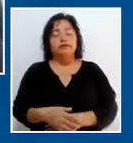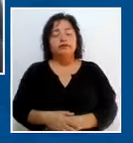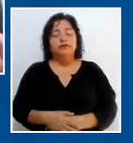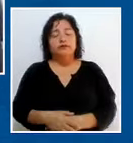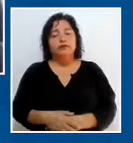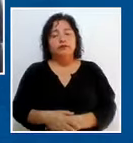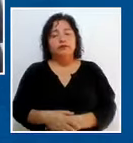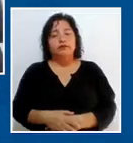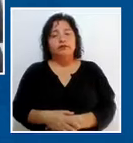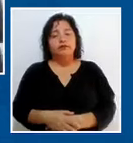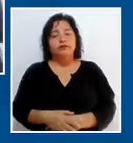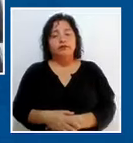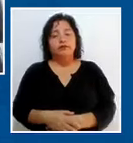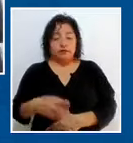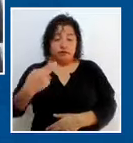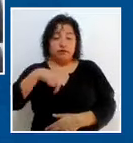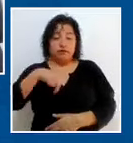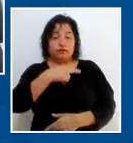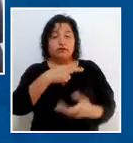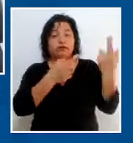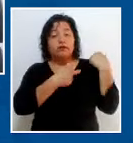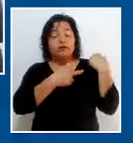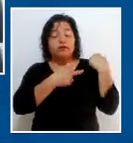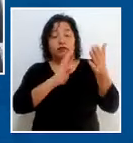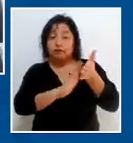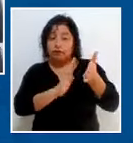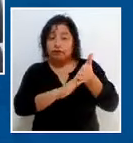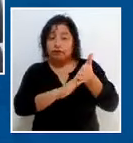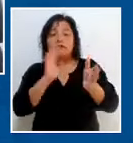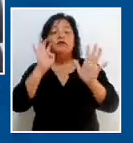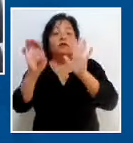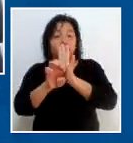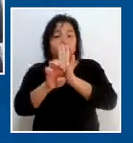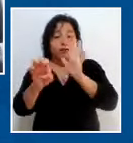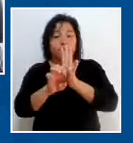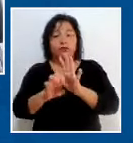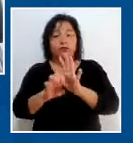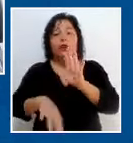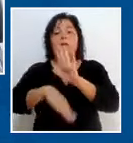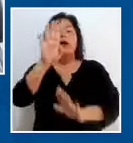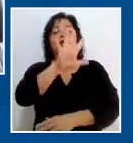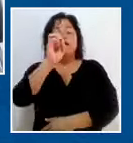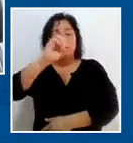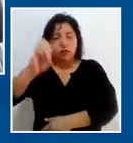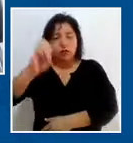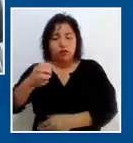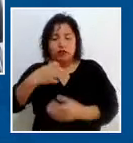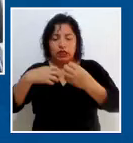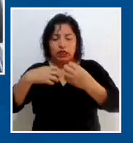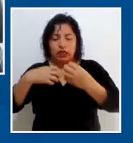Dentro de nuestra actuación como defensoría, por ejemplo, más del 50% de las quejas